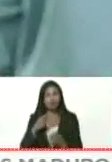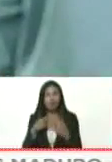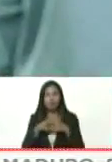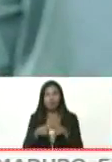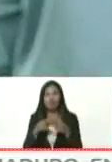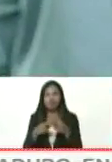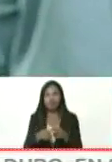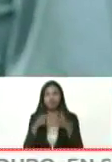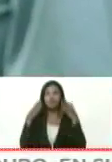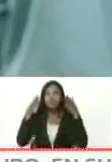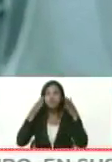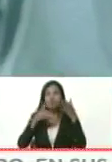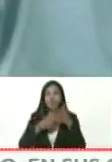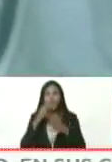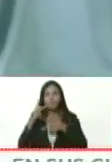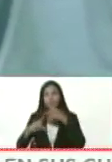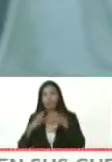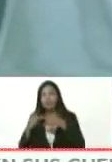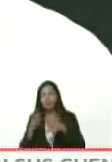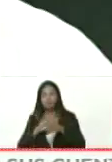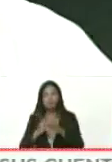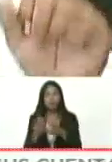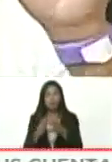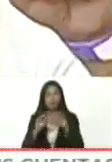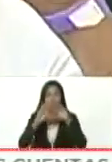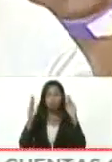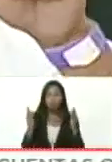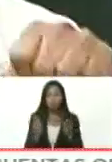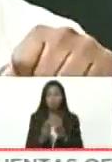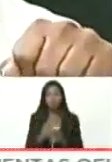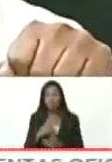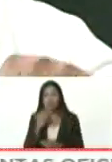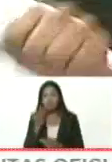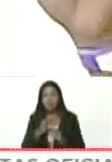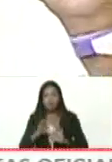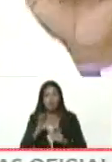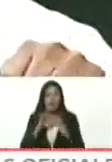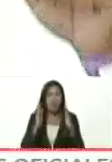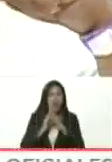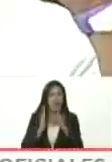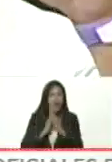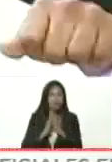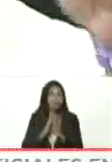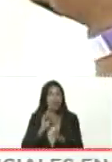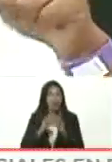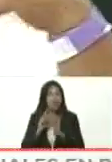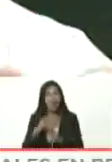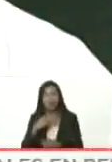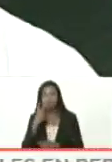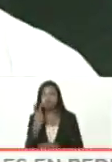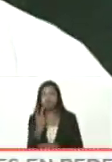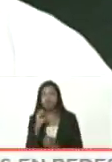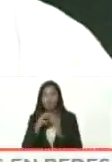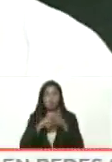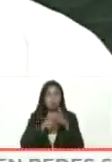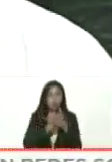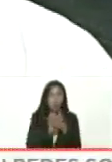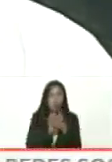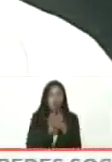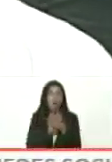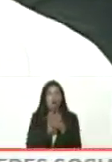formación ideológico-político, porque no todo el mundo sirve para ir al casa a casa. Uh-huh. Hay voceros disfrazados dentro de los CLAS.